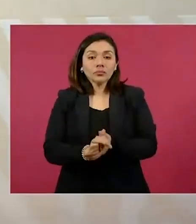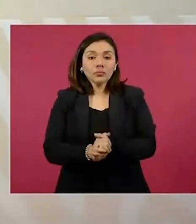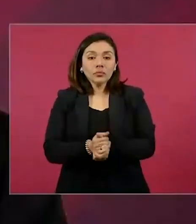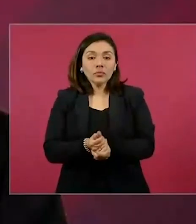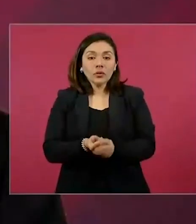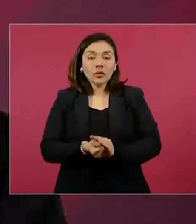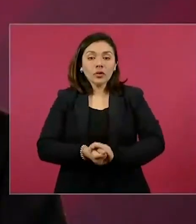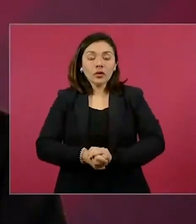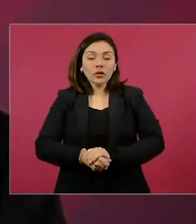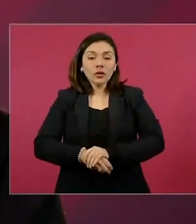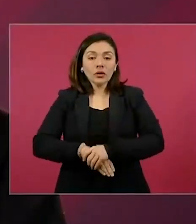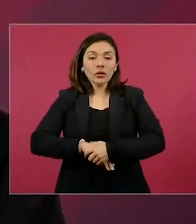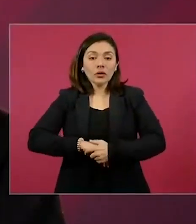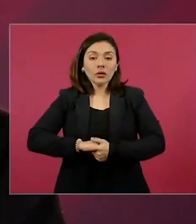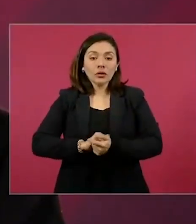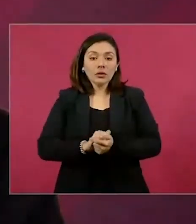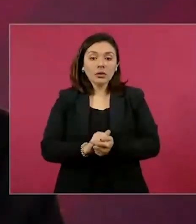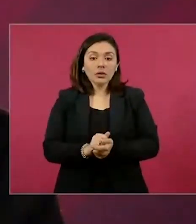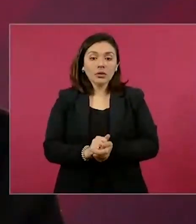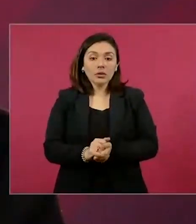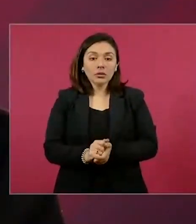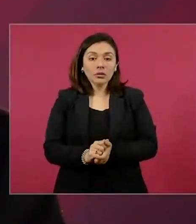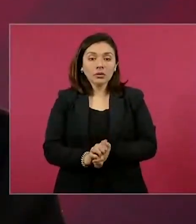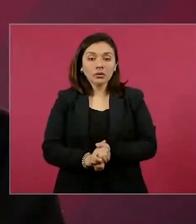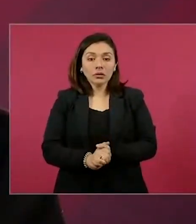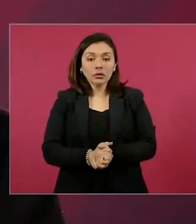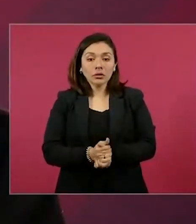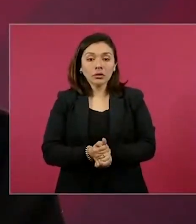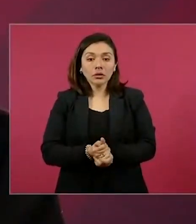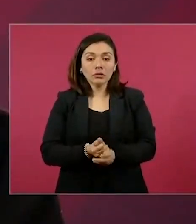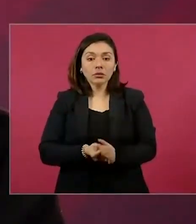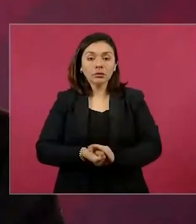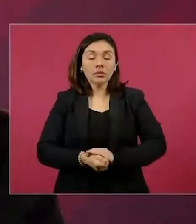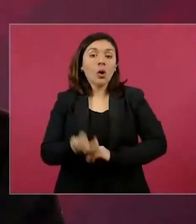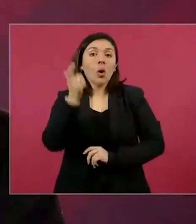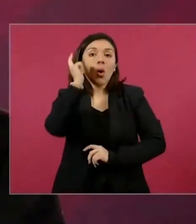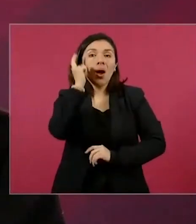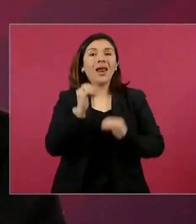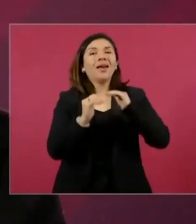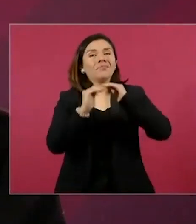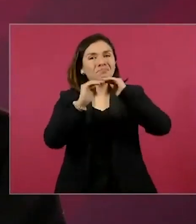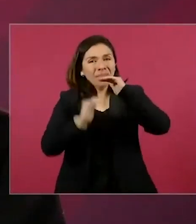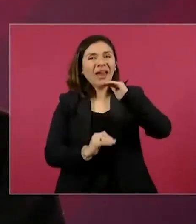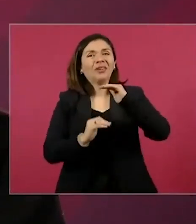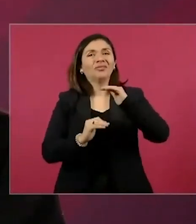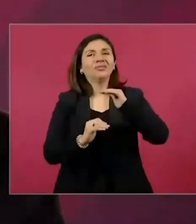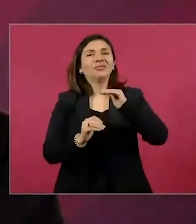la inseguridad,